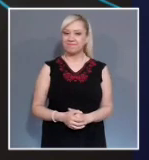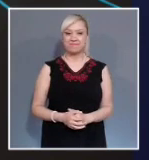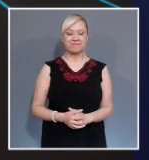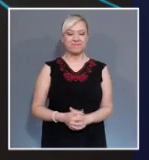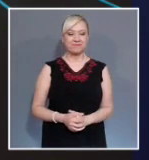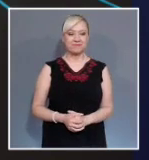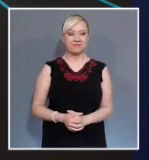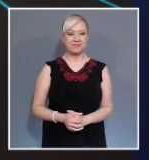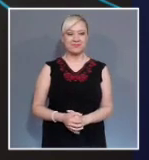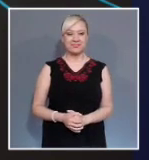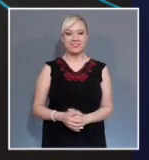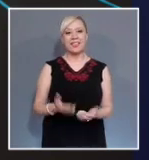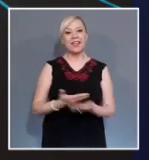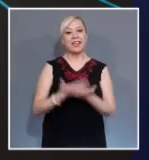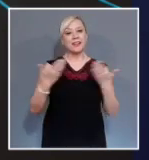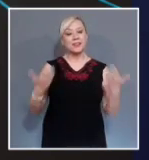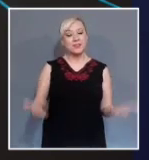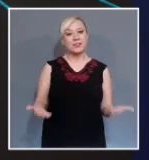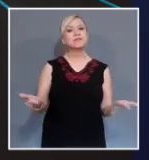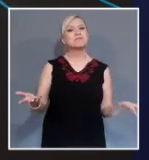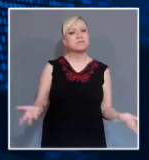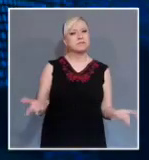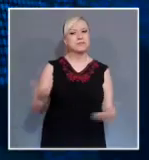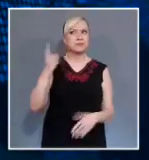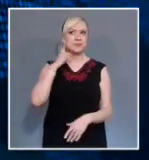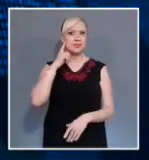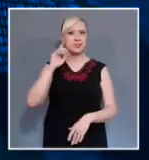Vámonos ahora al resumen internacional